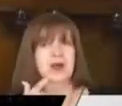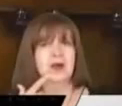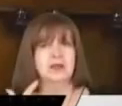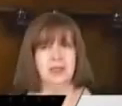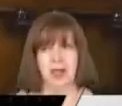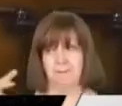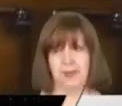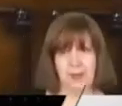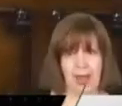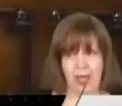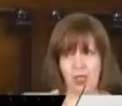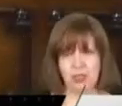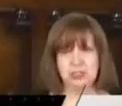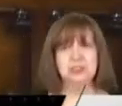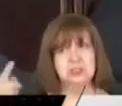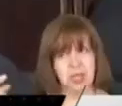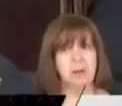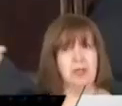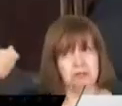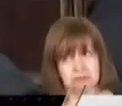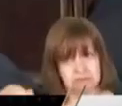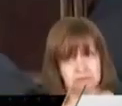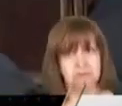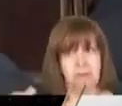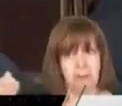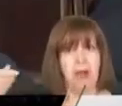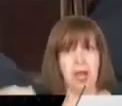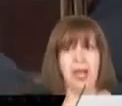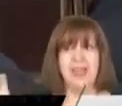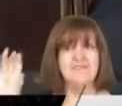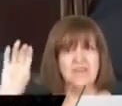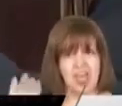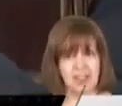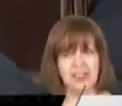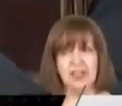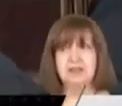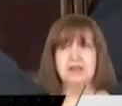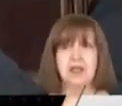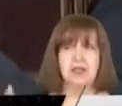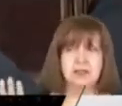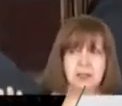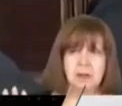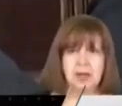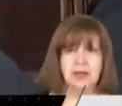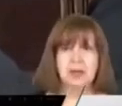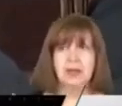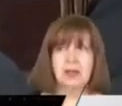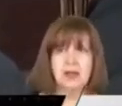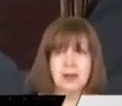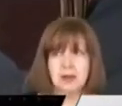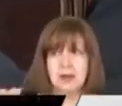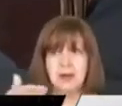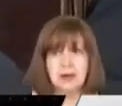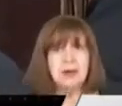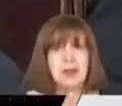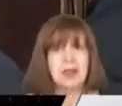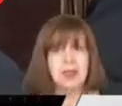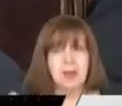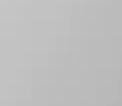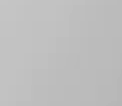privados invierten a riesgo también y se produzca un flujo de recuperación de esos